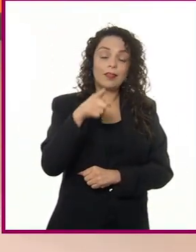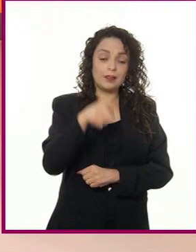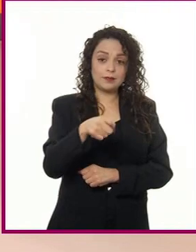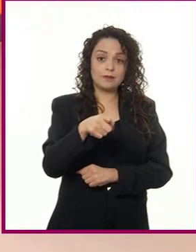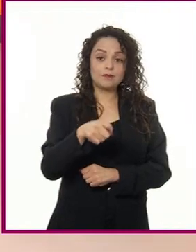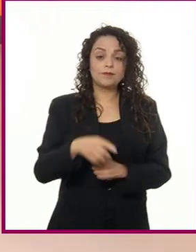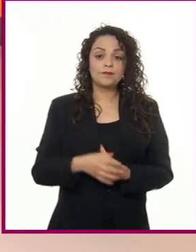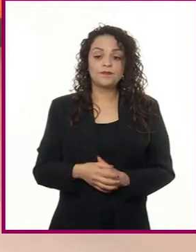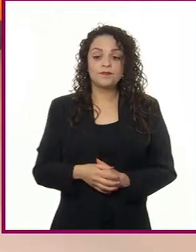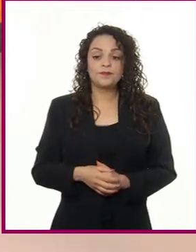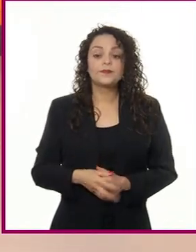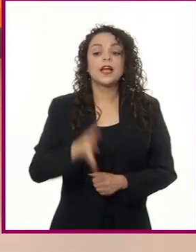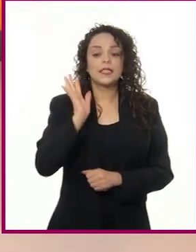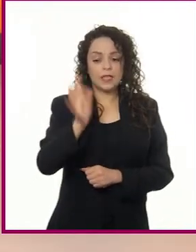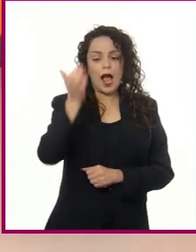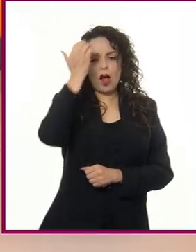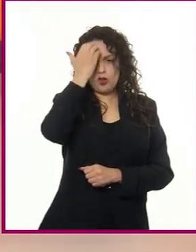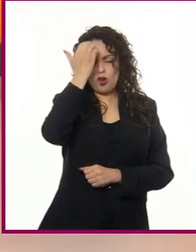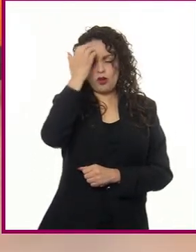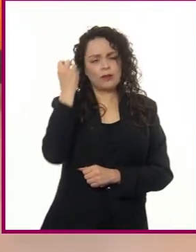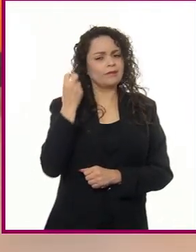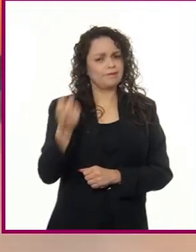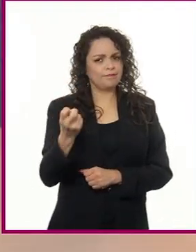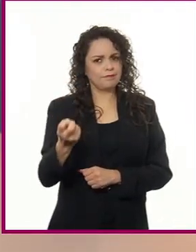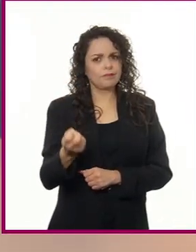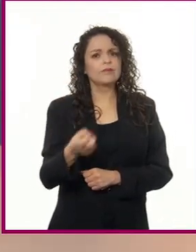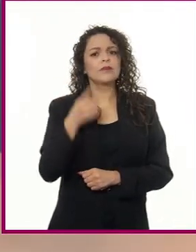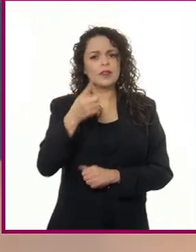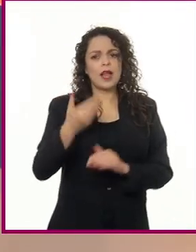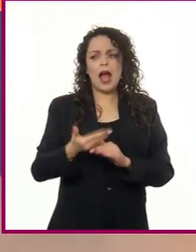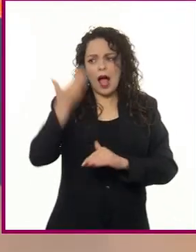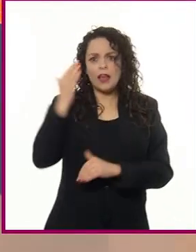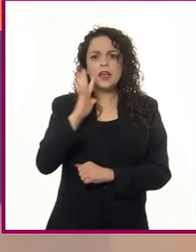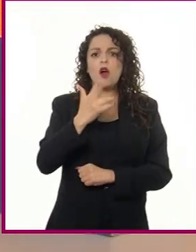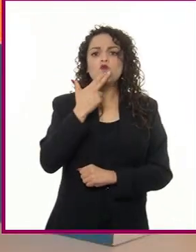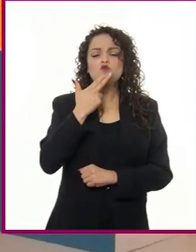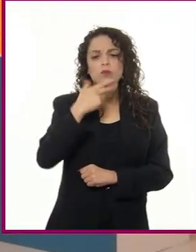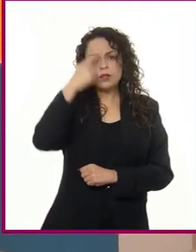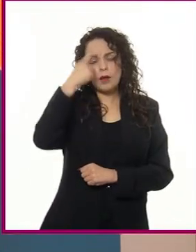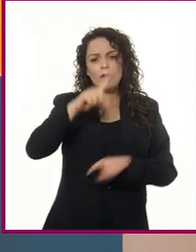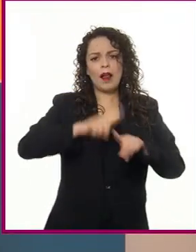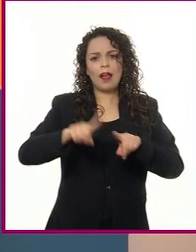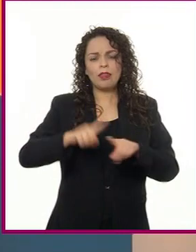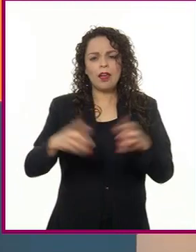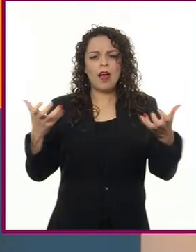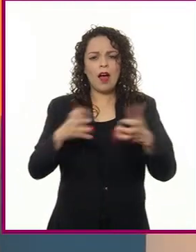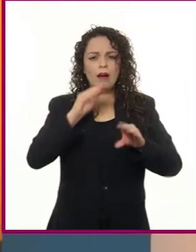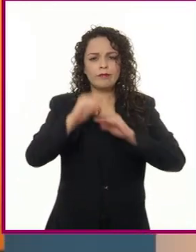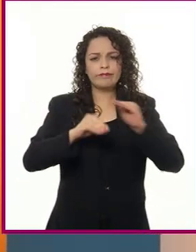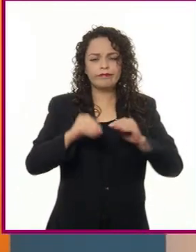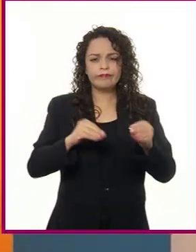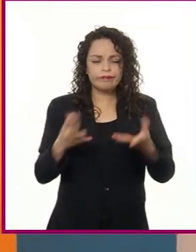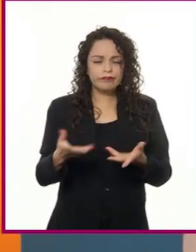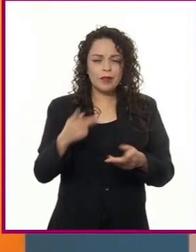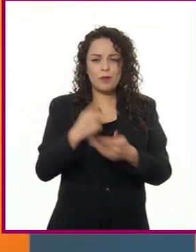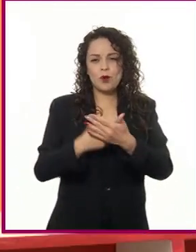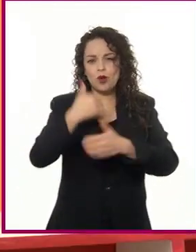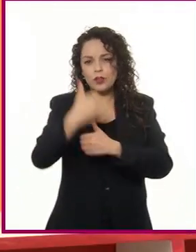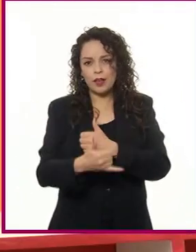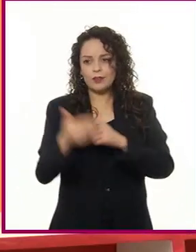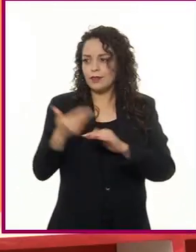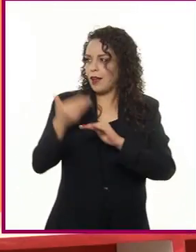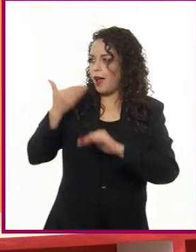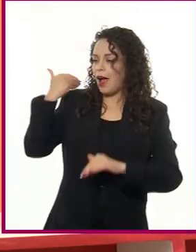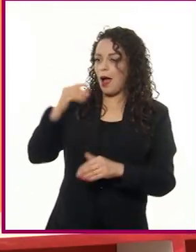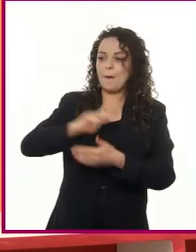y alumnos, ya los conocen y los han trabajado en sus proyectos desarrollados en las sesiones pasadas. Muy